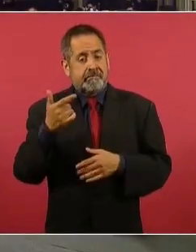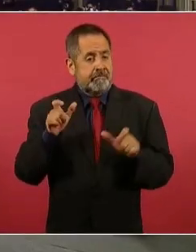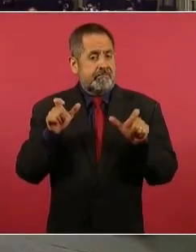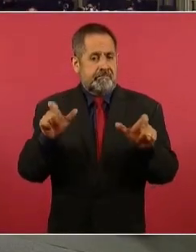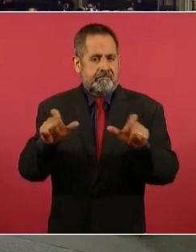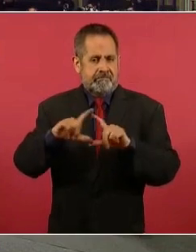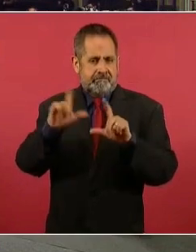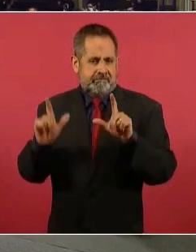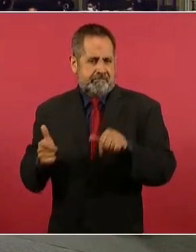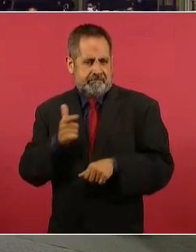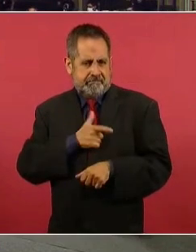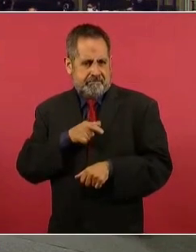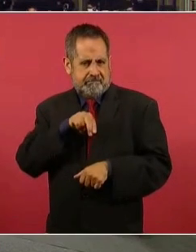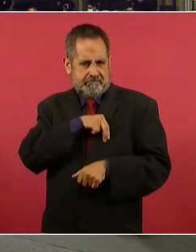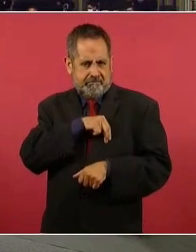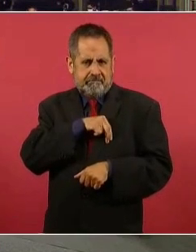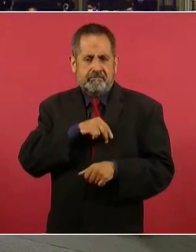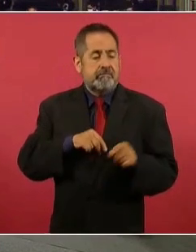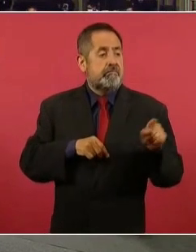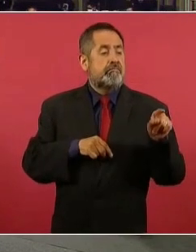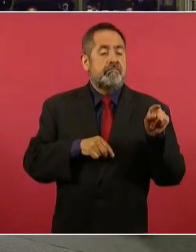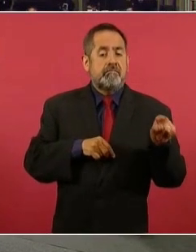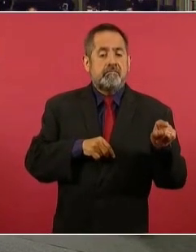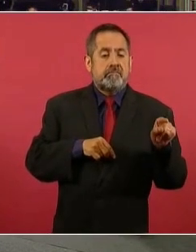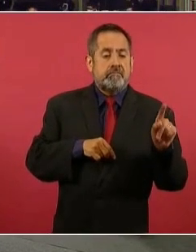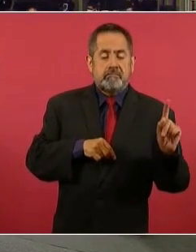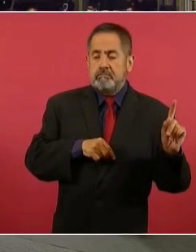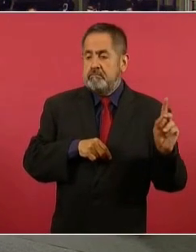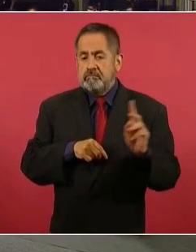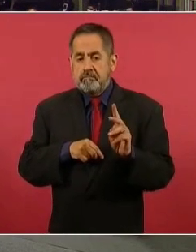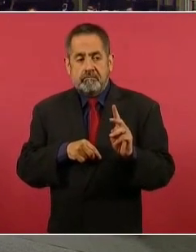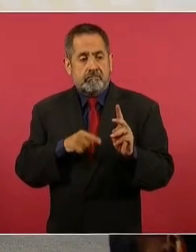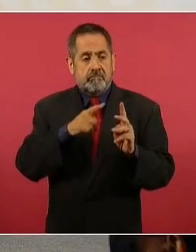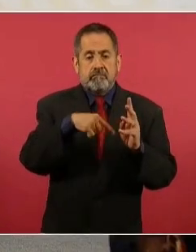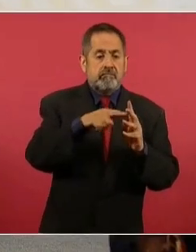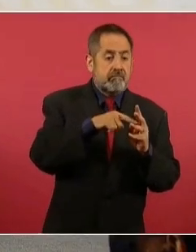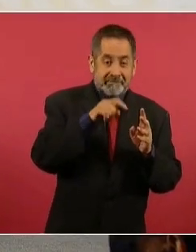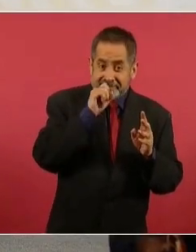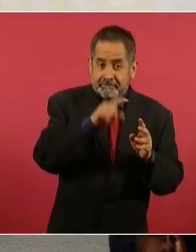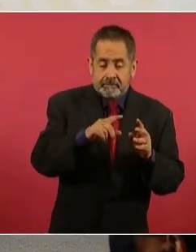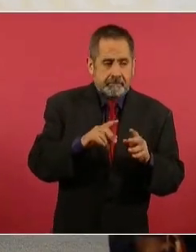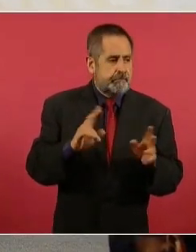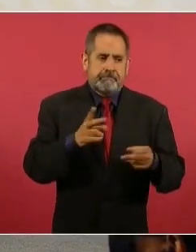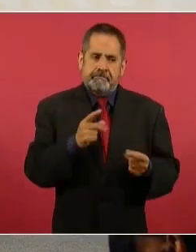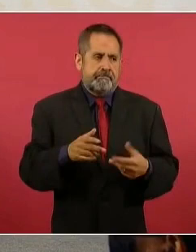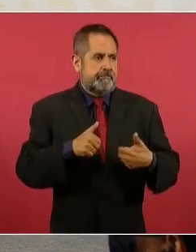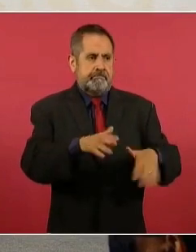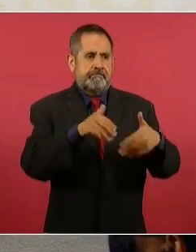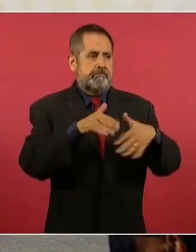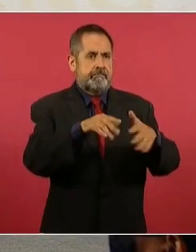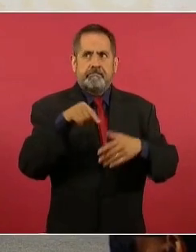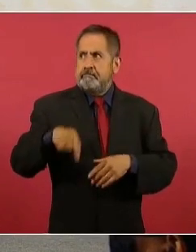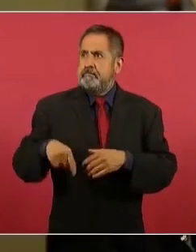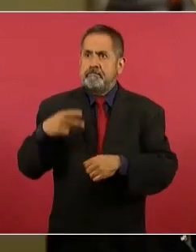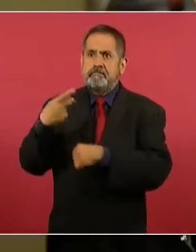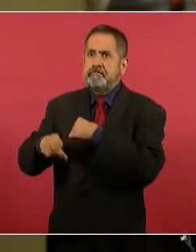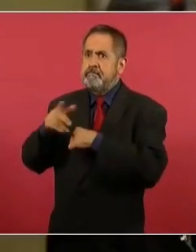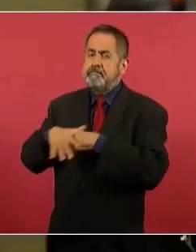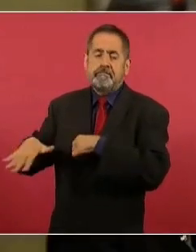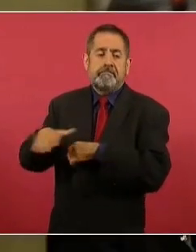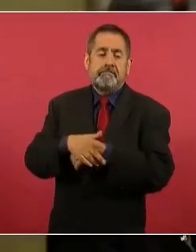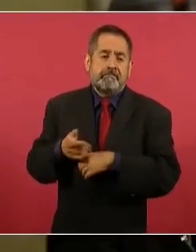Guardia Nacional, los propios integrantes de la Guardia les dijeron, hay que moverse de aquí porque esta es una zona